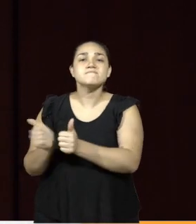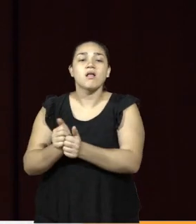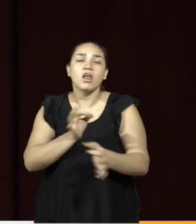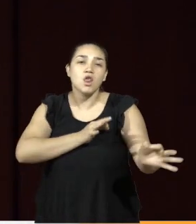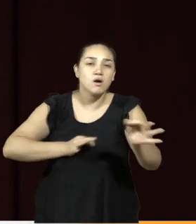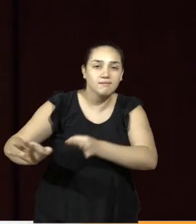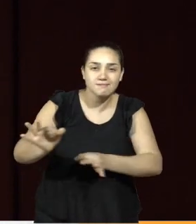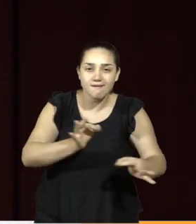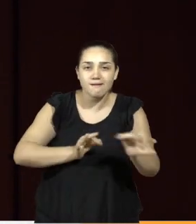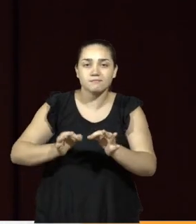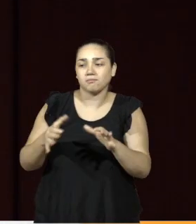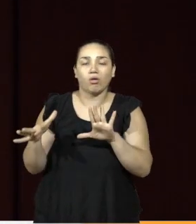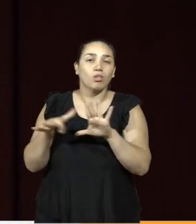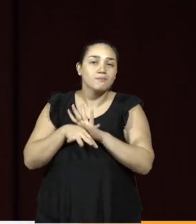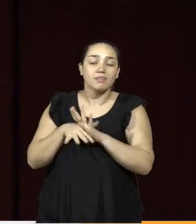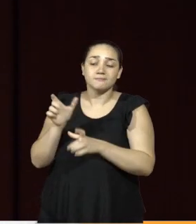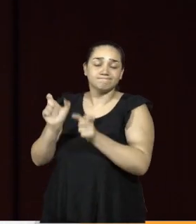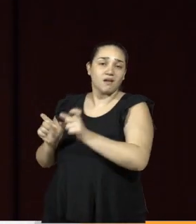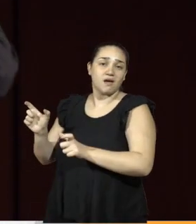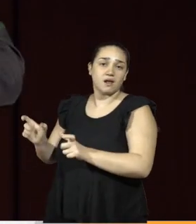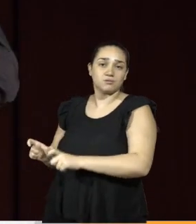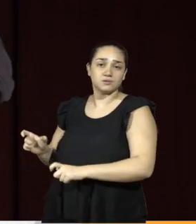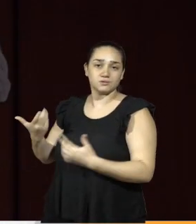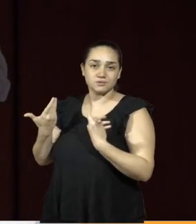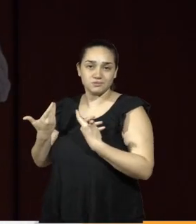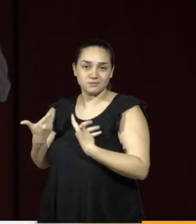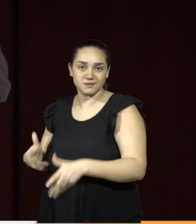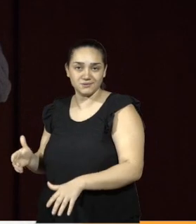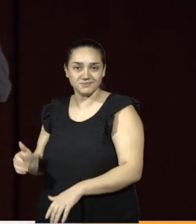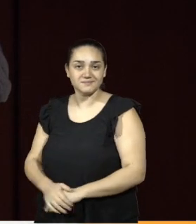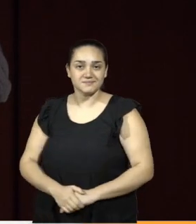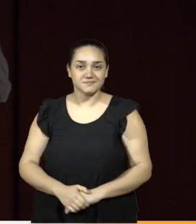logística y, bueno, justamente el recurso humano.